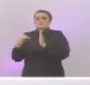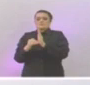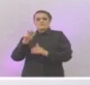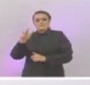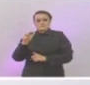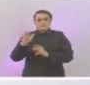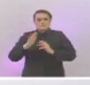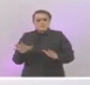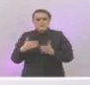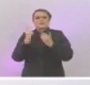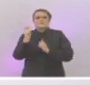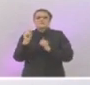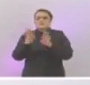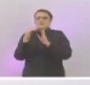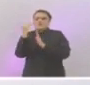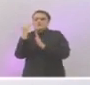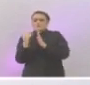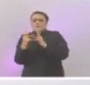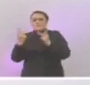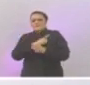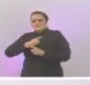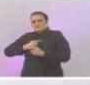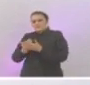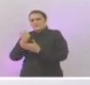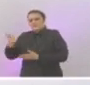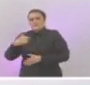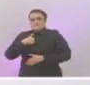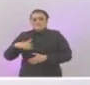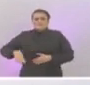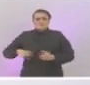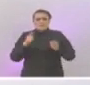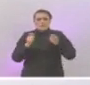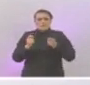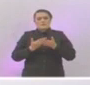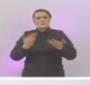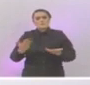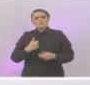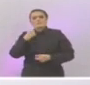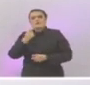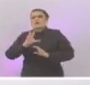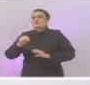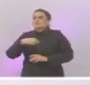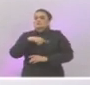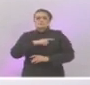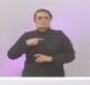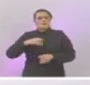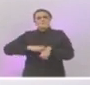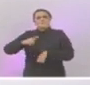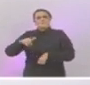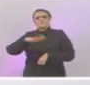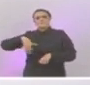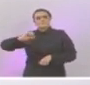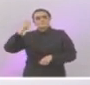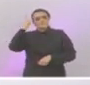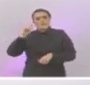2018. Y disminución de pasivos desde el inicio de mi gobierno, ofrecí que no endeudaría a San Luis